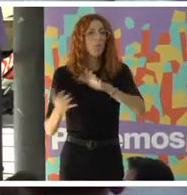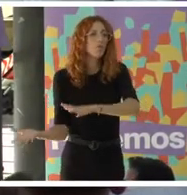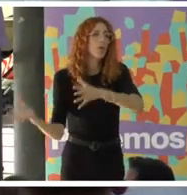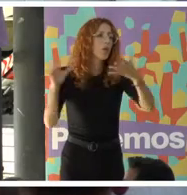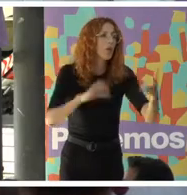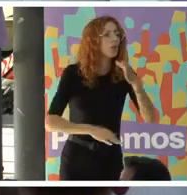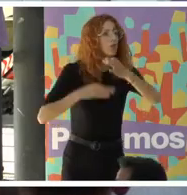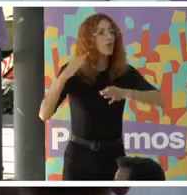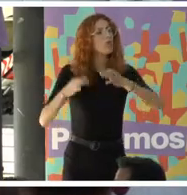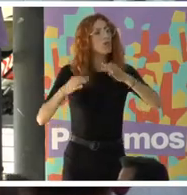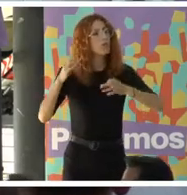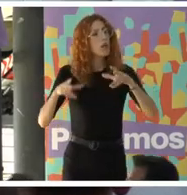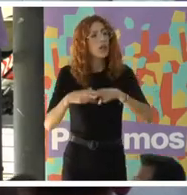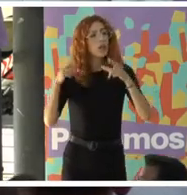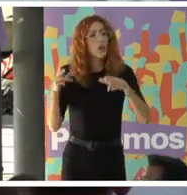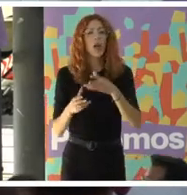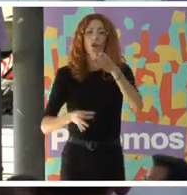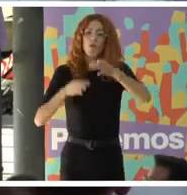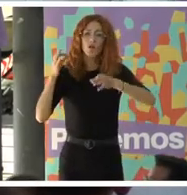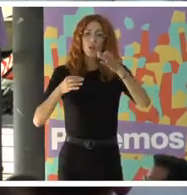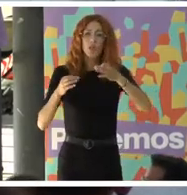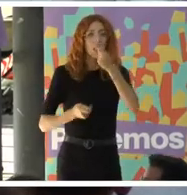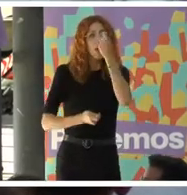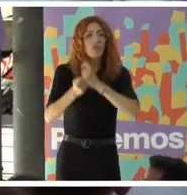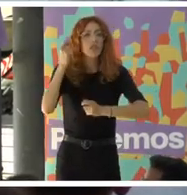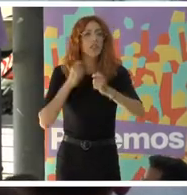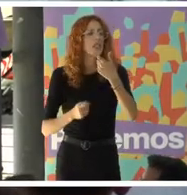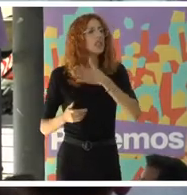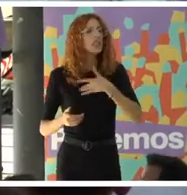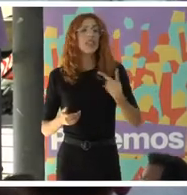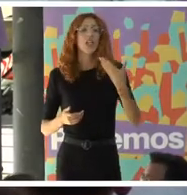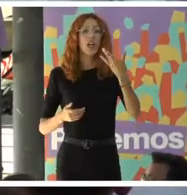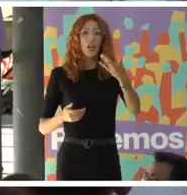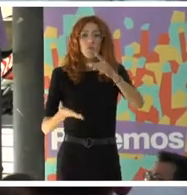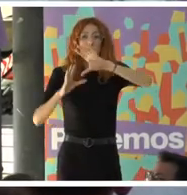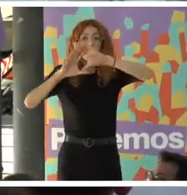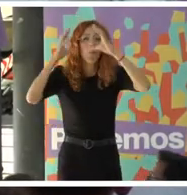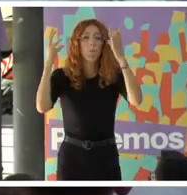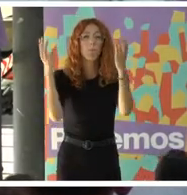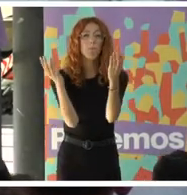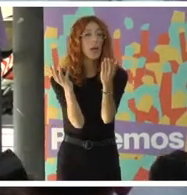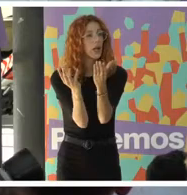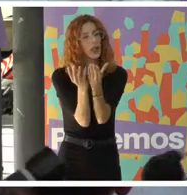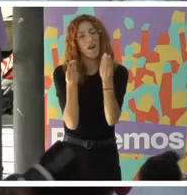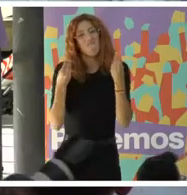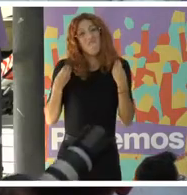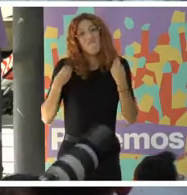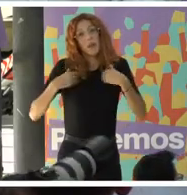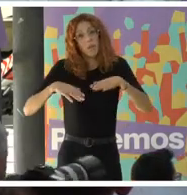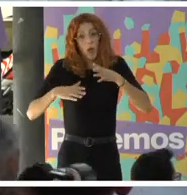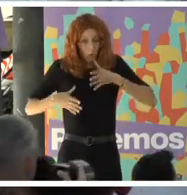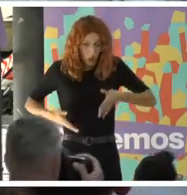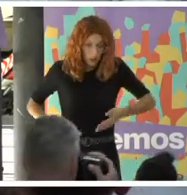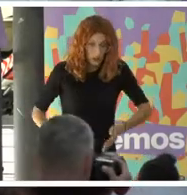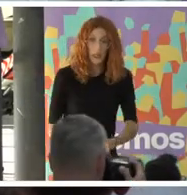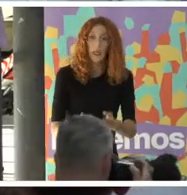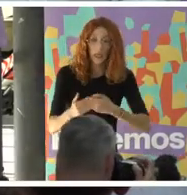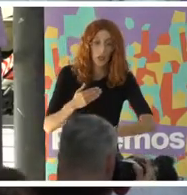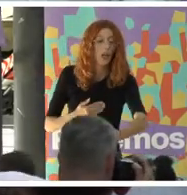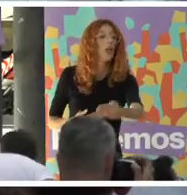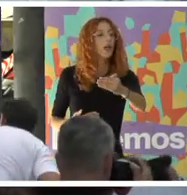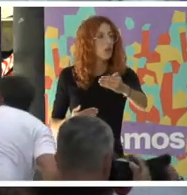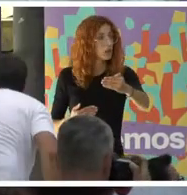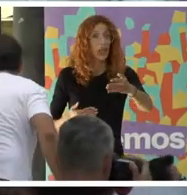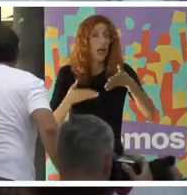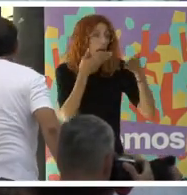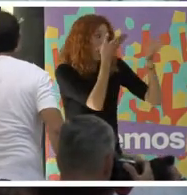justicia social, de justicia fiscal, si queremos mantener un planeta medianamente vivible para nuestros hijos y hijas, es que tiene